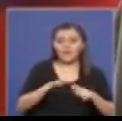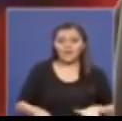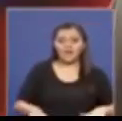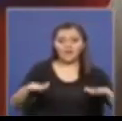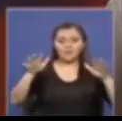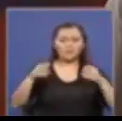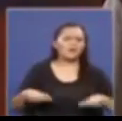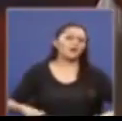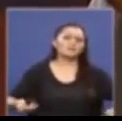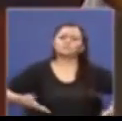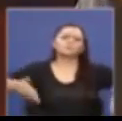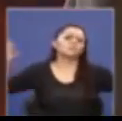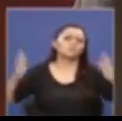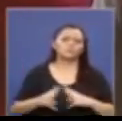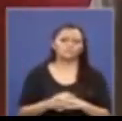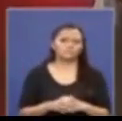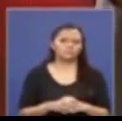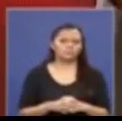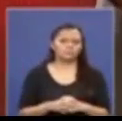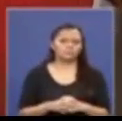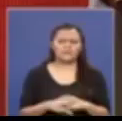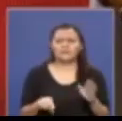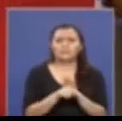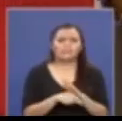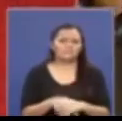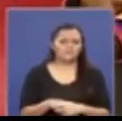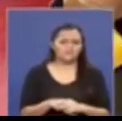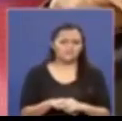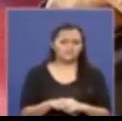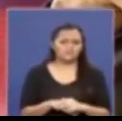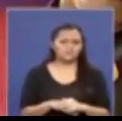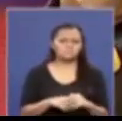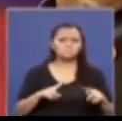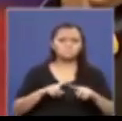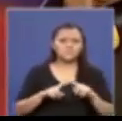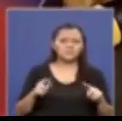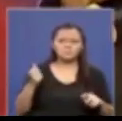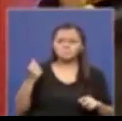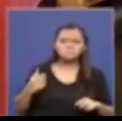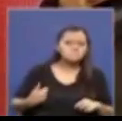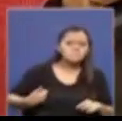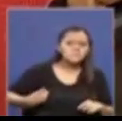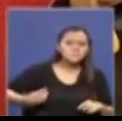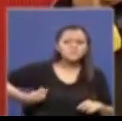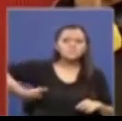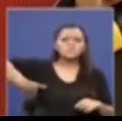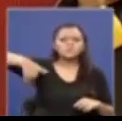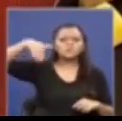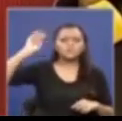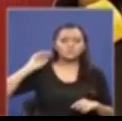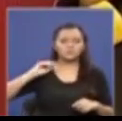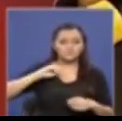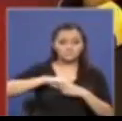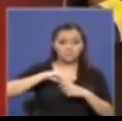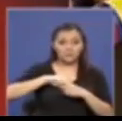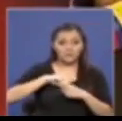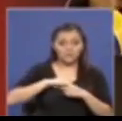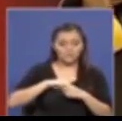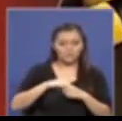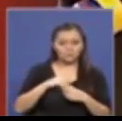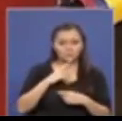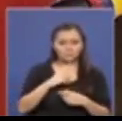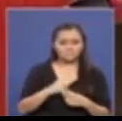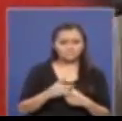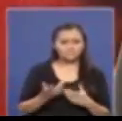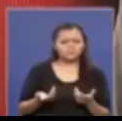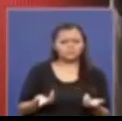fiscales, gasto público, déficit. Pero las centenas de millones que nos van a ahorrar esos proyectos multipropósitos porque